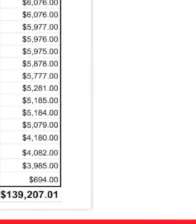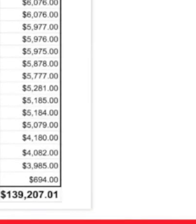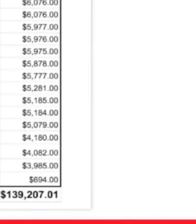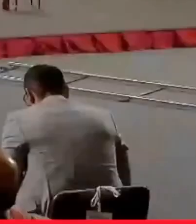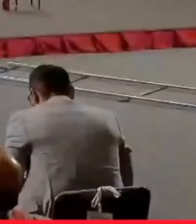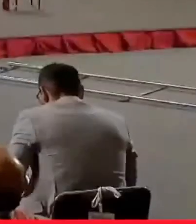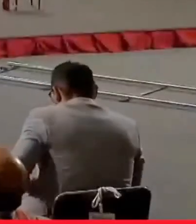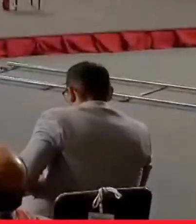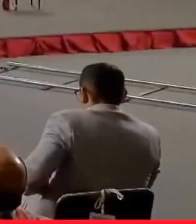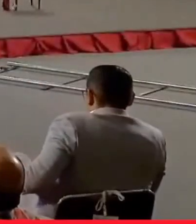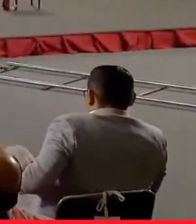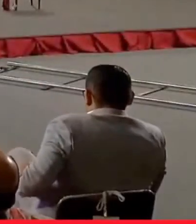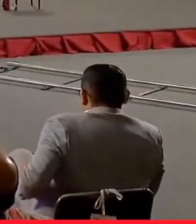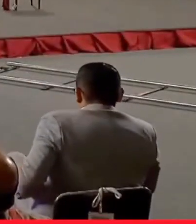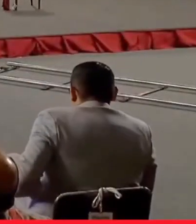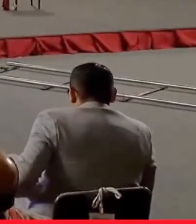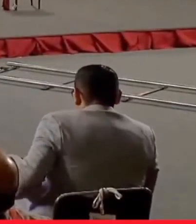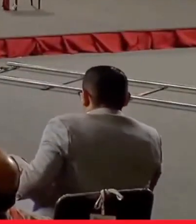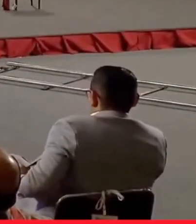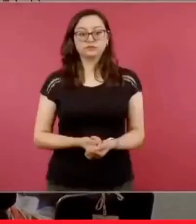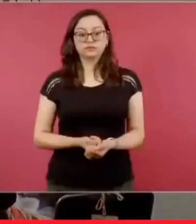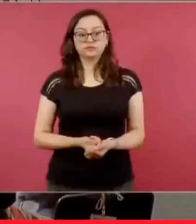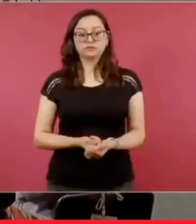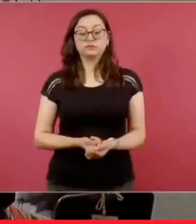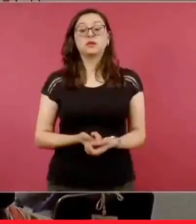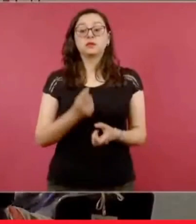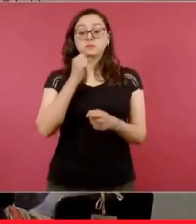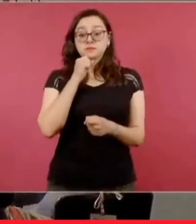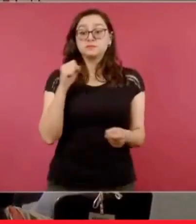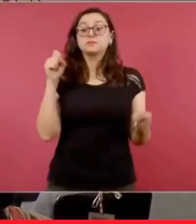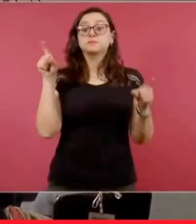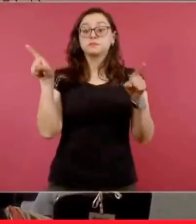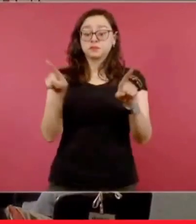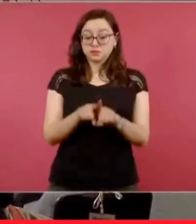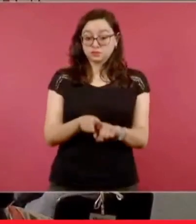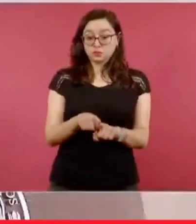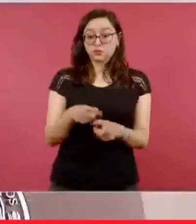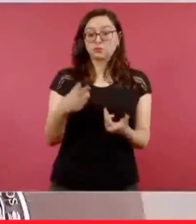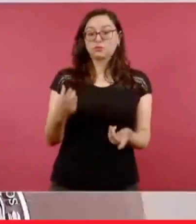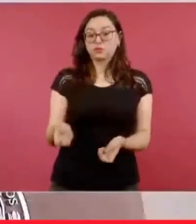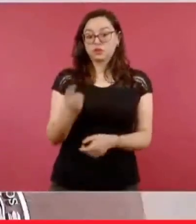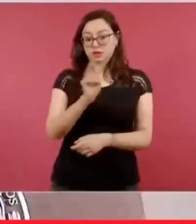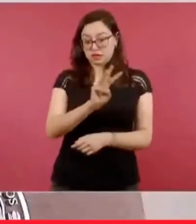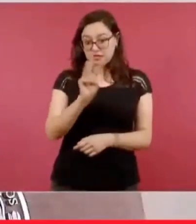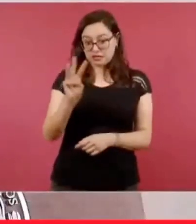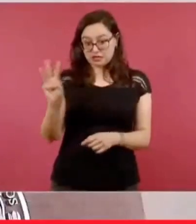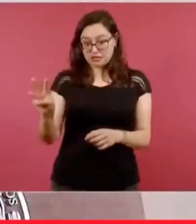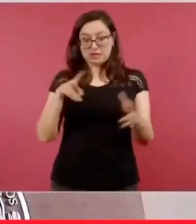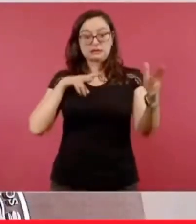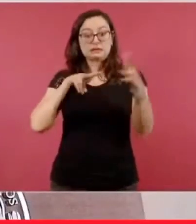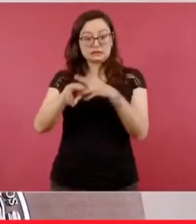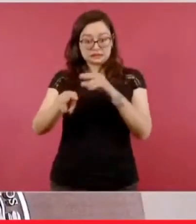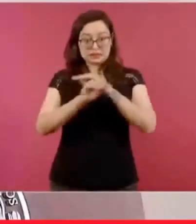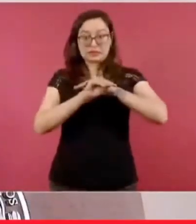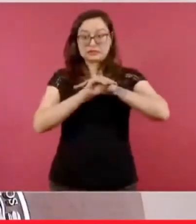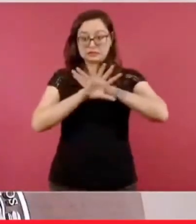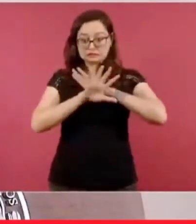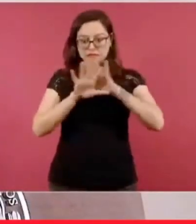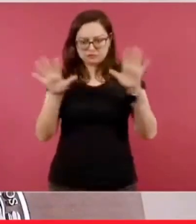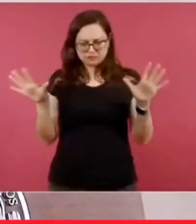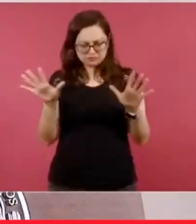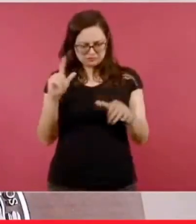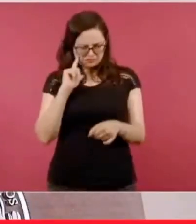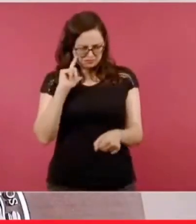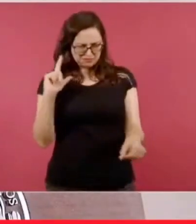de la Plataforma Nacional de Transparencia se encontraron diversos contratos que ascienden a varios millones de pesos del gobierno